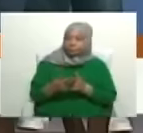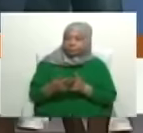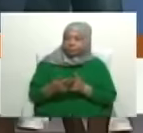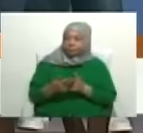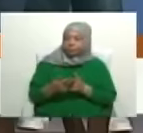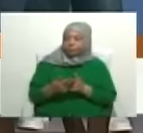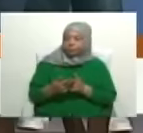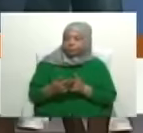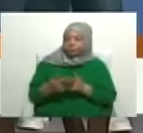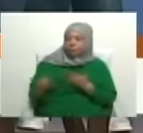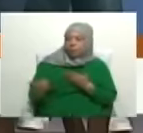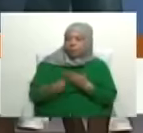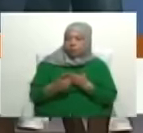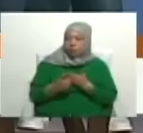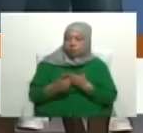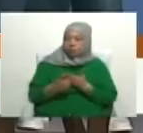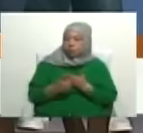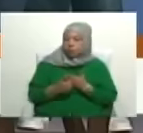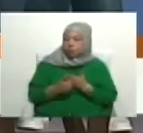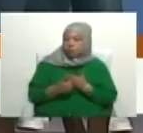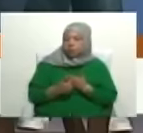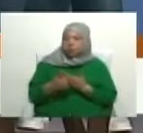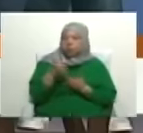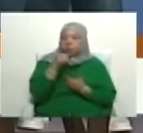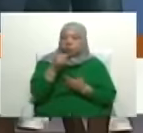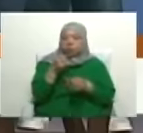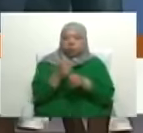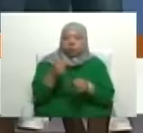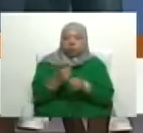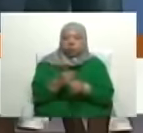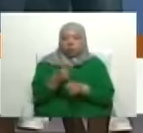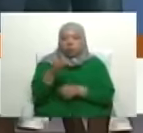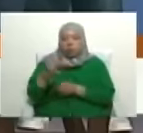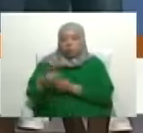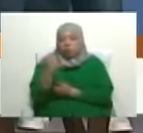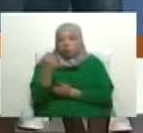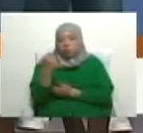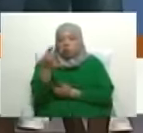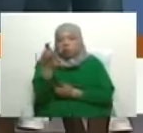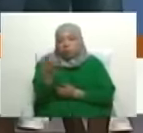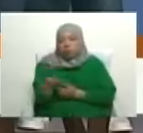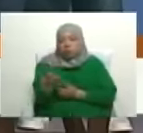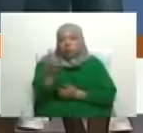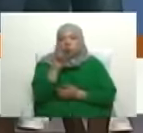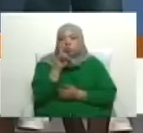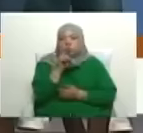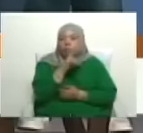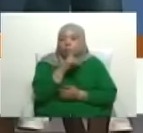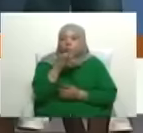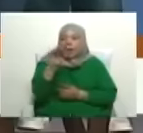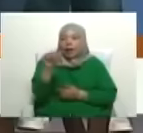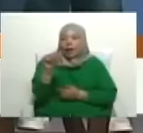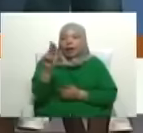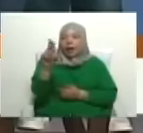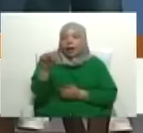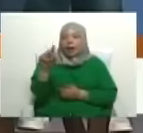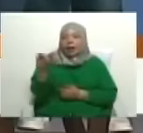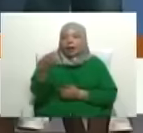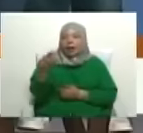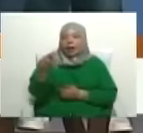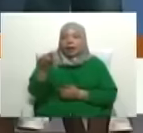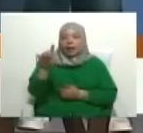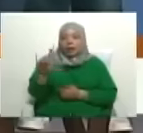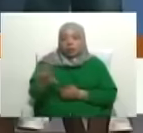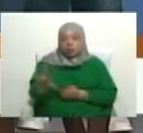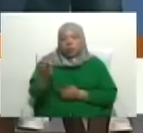de un asesino, de un desertor, de un traidor llamado Ángel Heredia Gervasio, que él sí